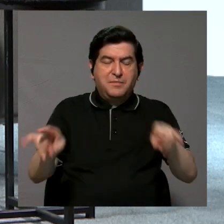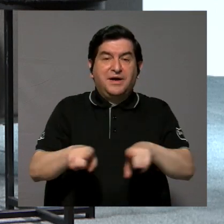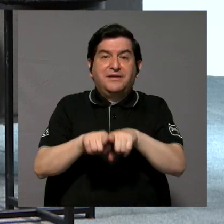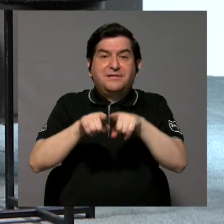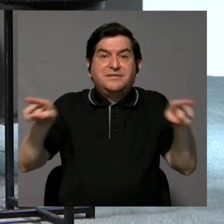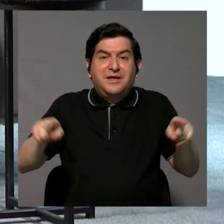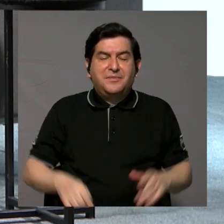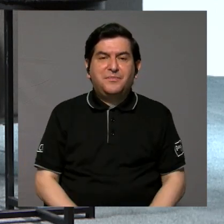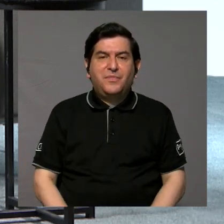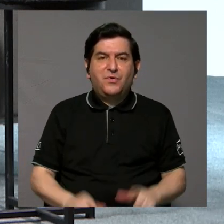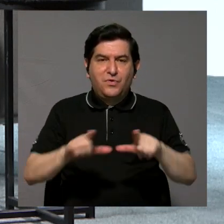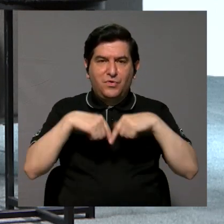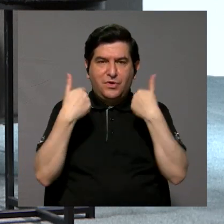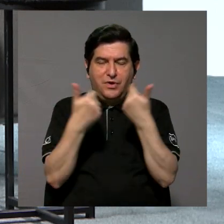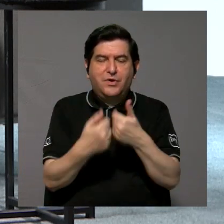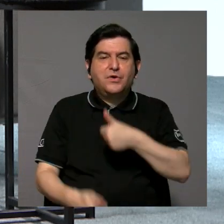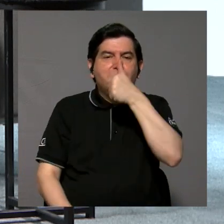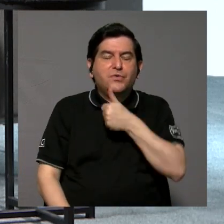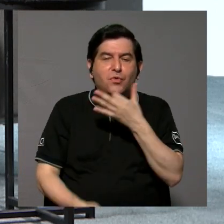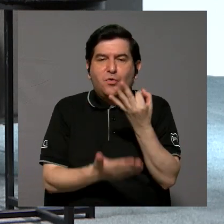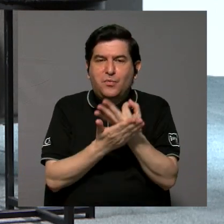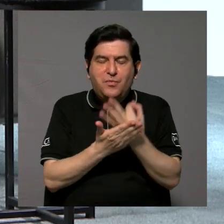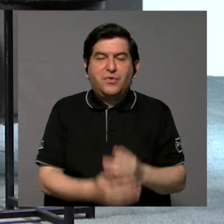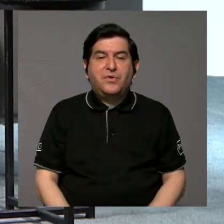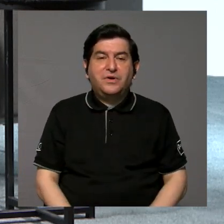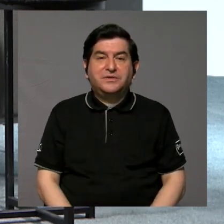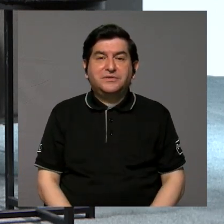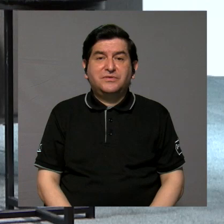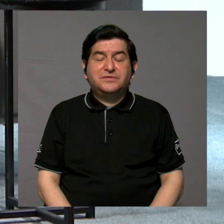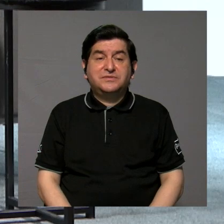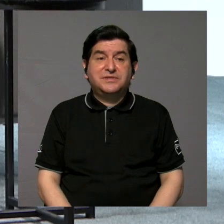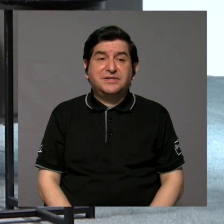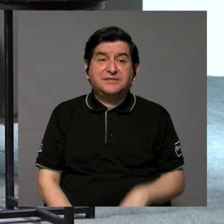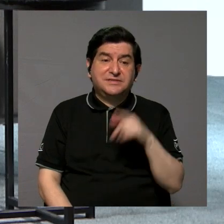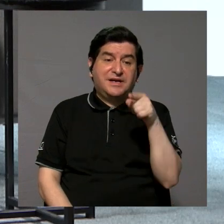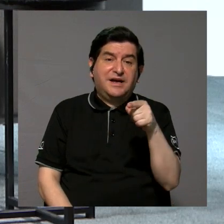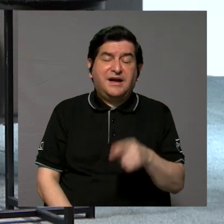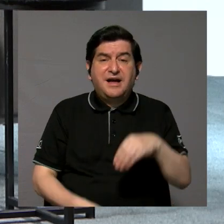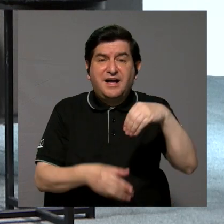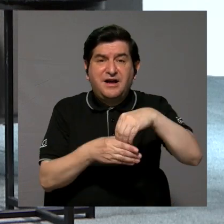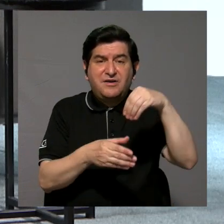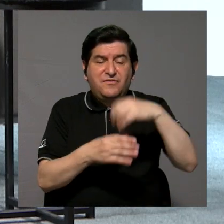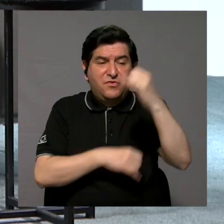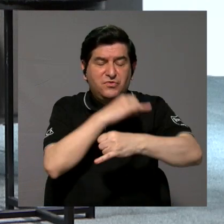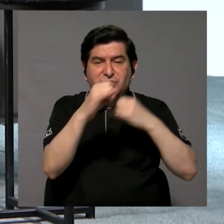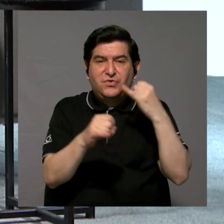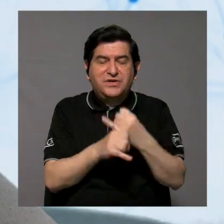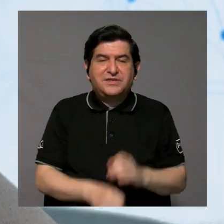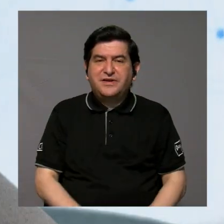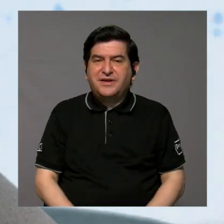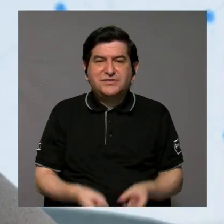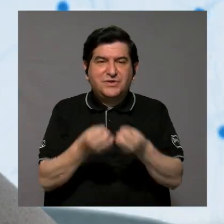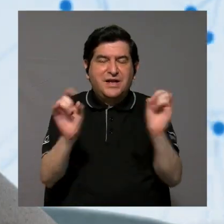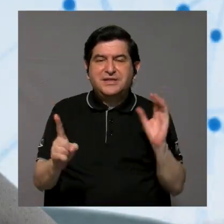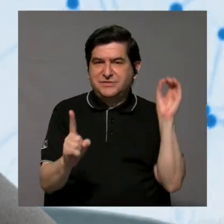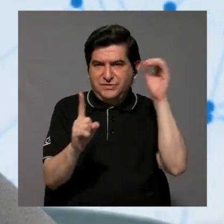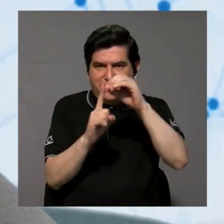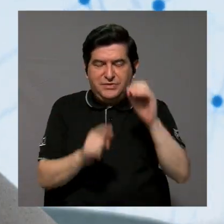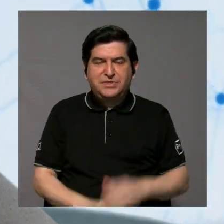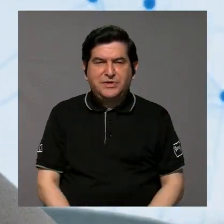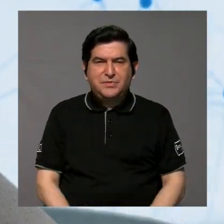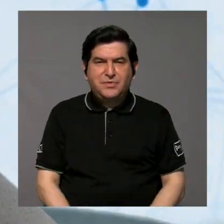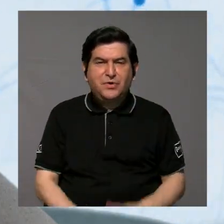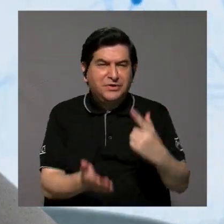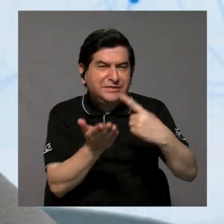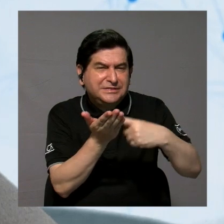tampoco el sector privado los financia, entonces quedan a la deriva de probablemente de los fondos internacionales. Entonces, cuando tenemos ese